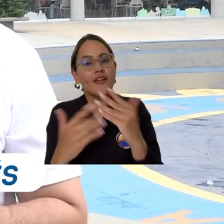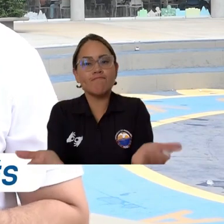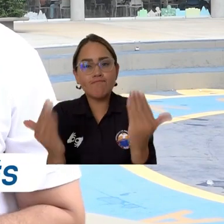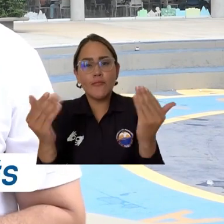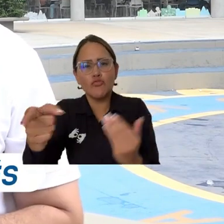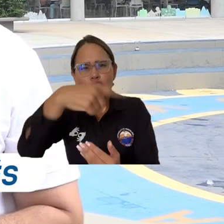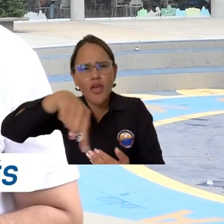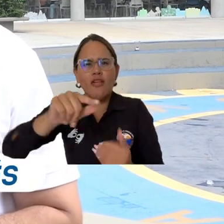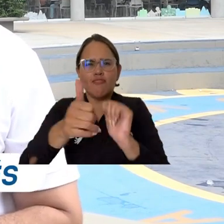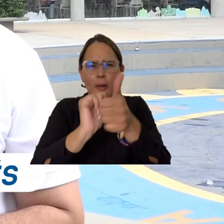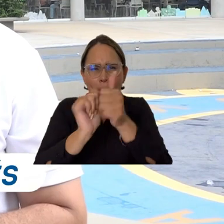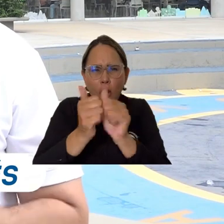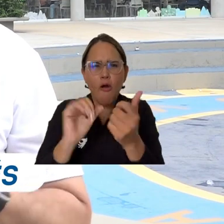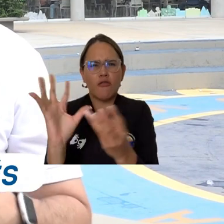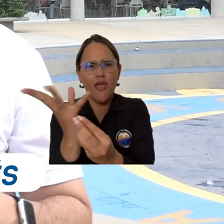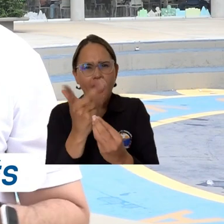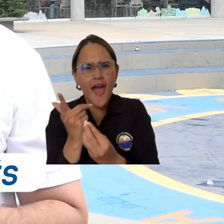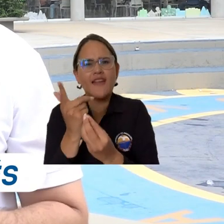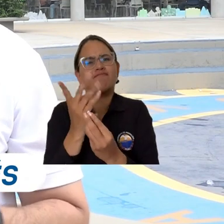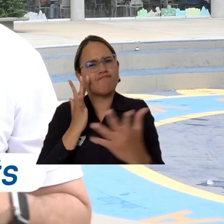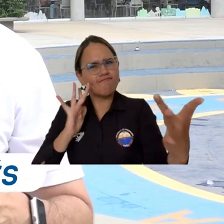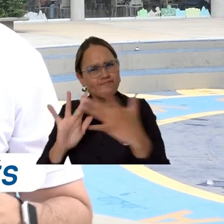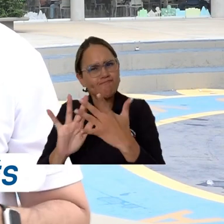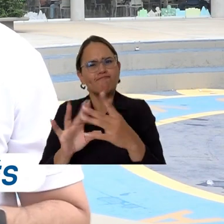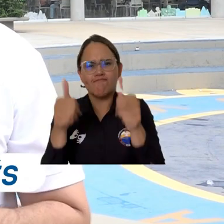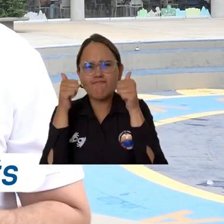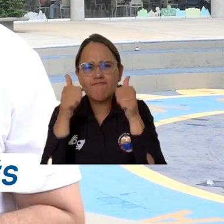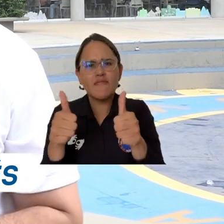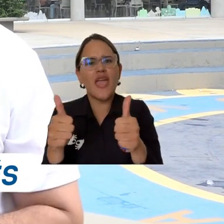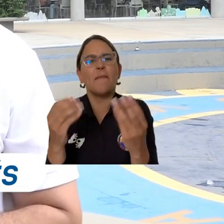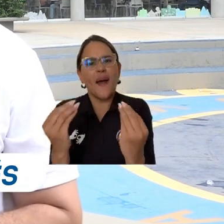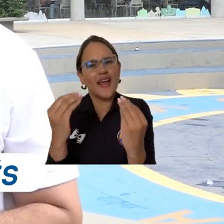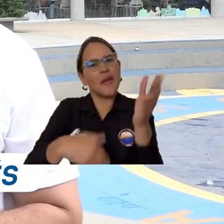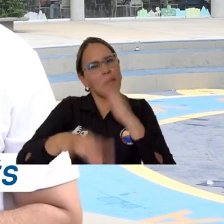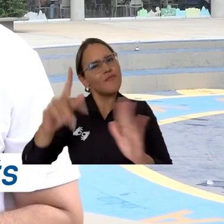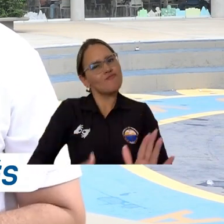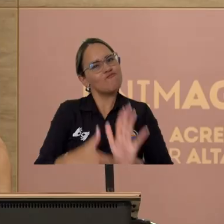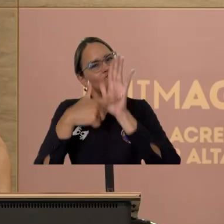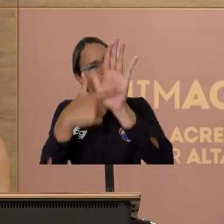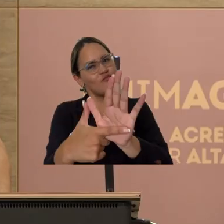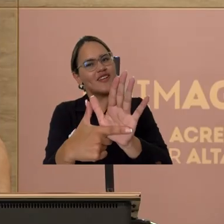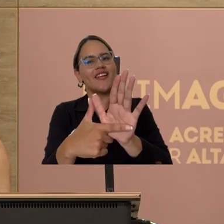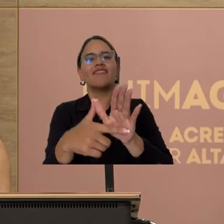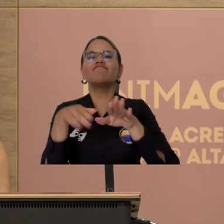artistas de nuestra institución los medios que necesitan para seguir representándonos de la mejor manera.